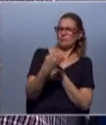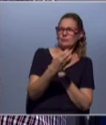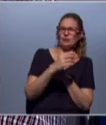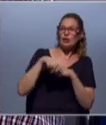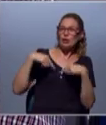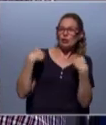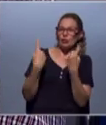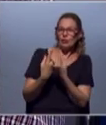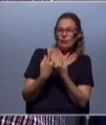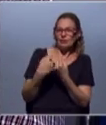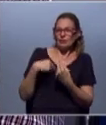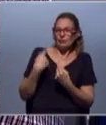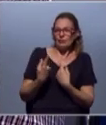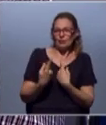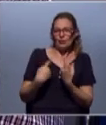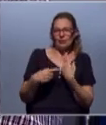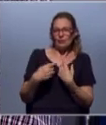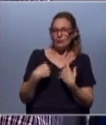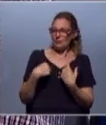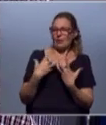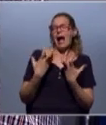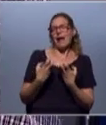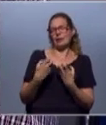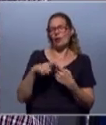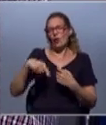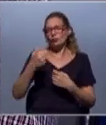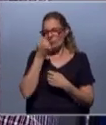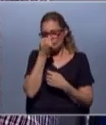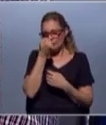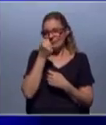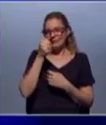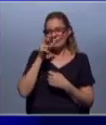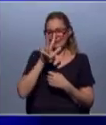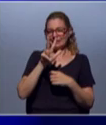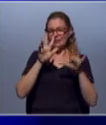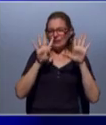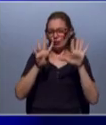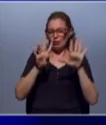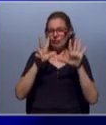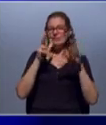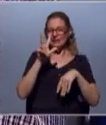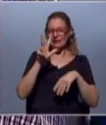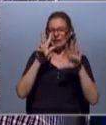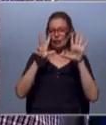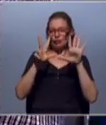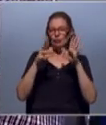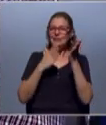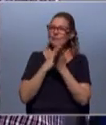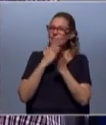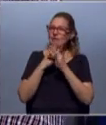entonces me animé a hacer otros audios y 38 audio respecto al tema de la segunda planta de siempre con